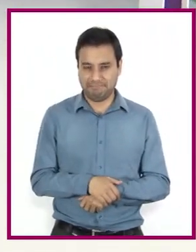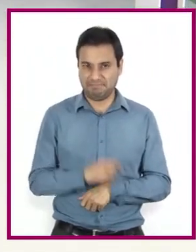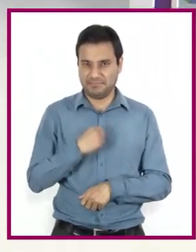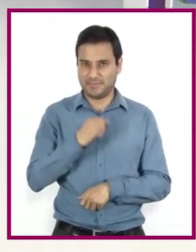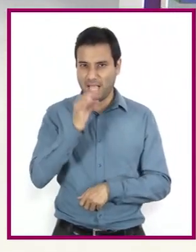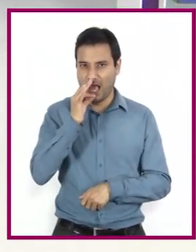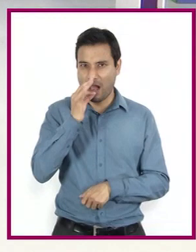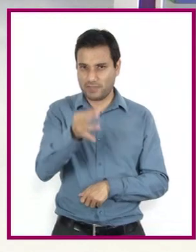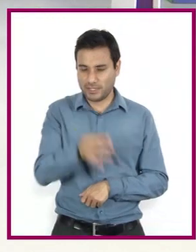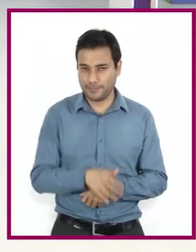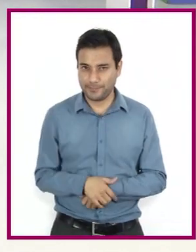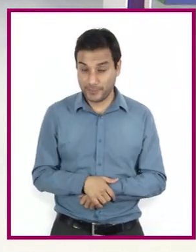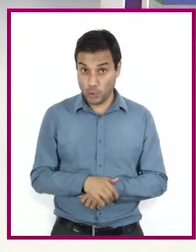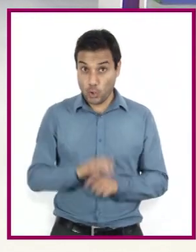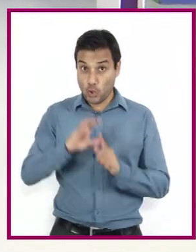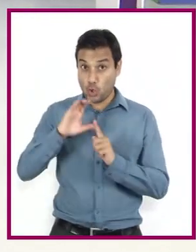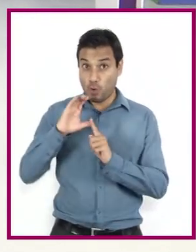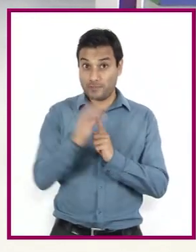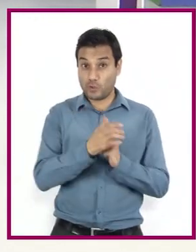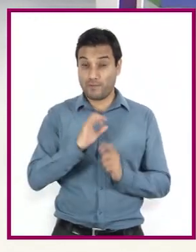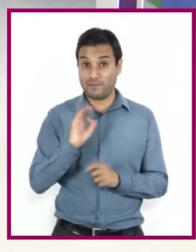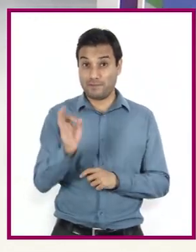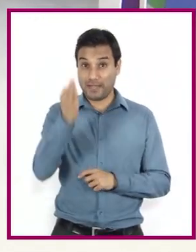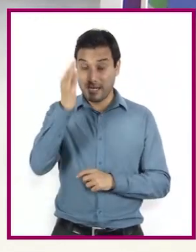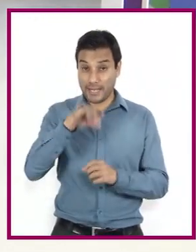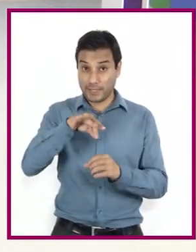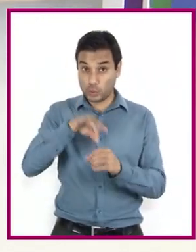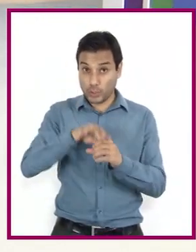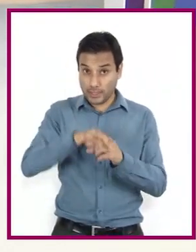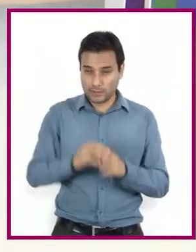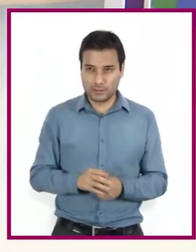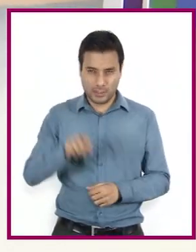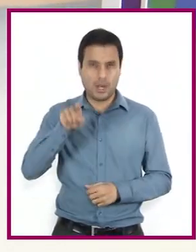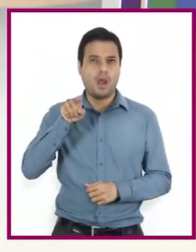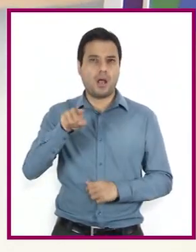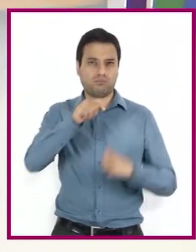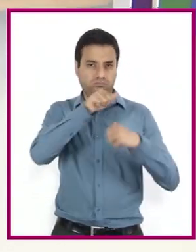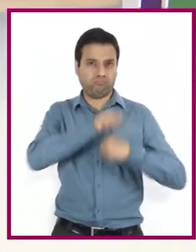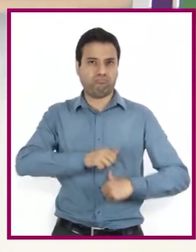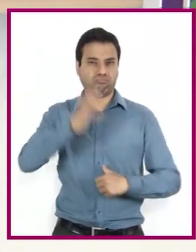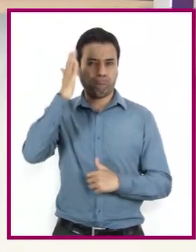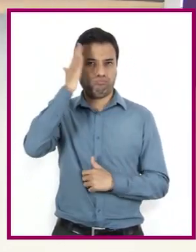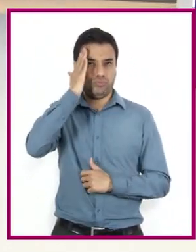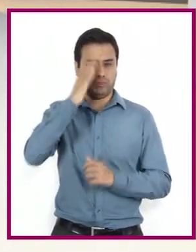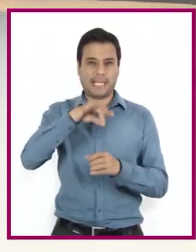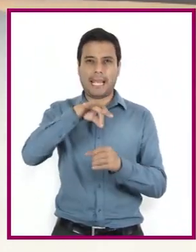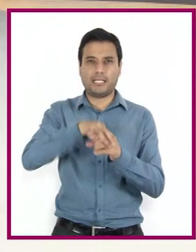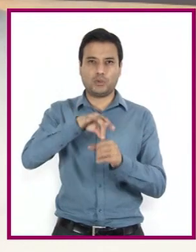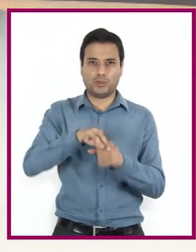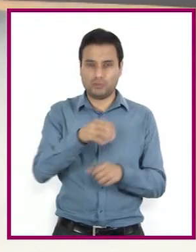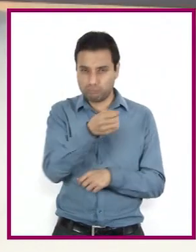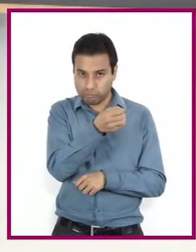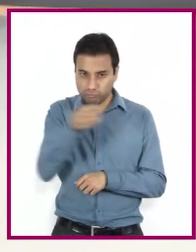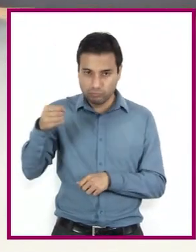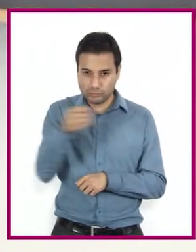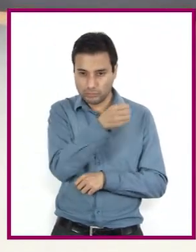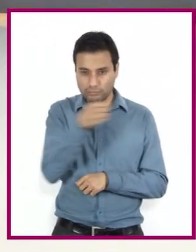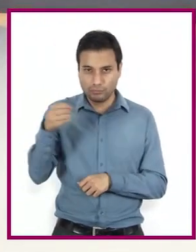que la Comisión Federal Electoral era la responsable de organizar las elecciones durante este